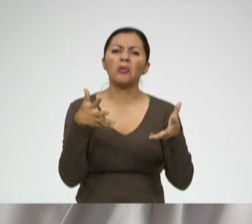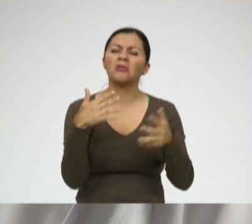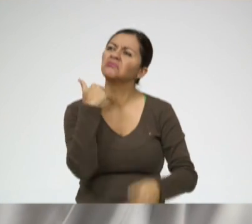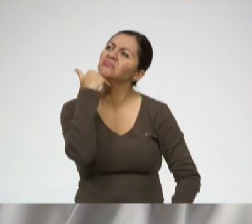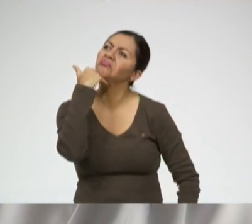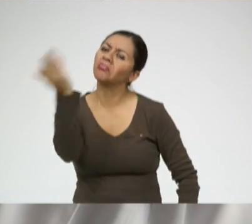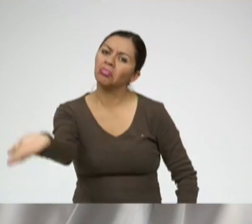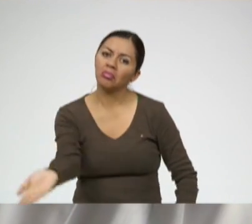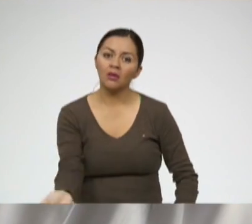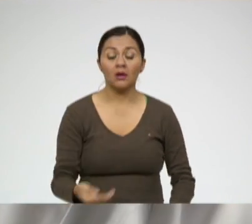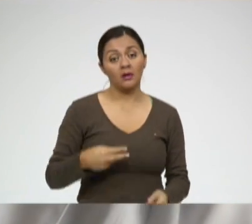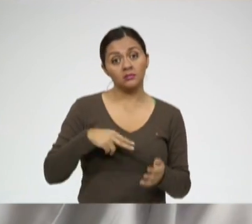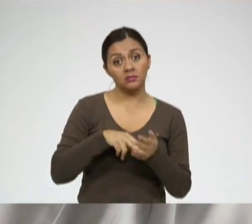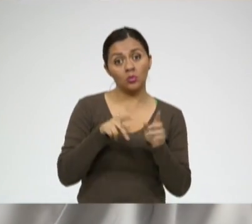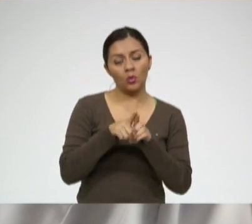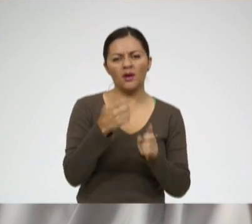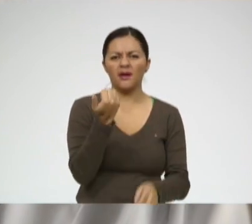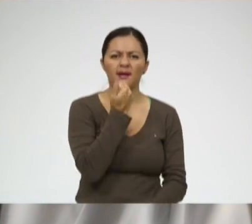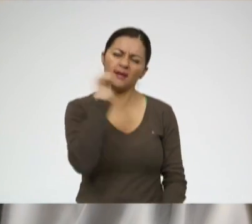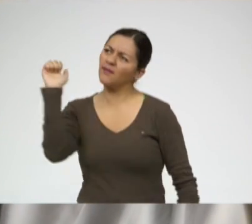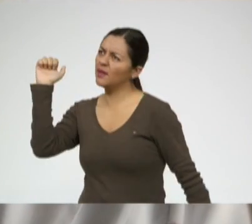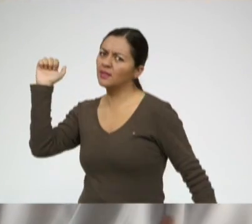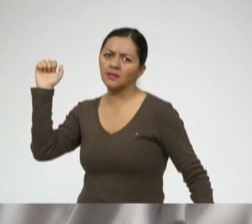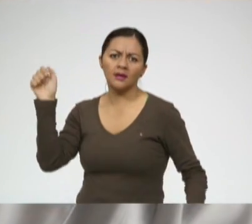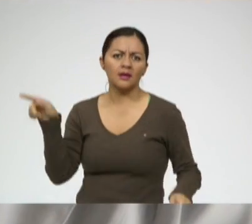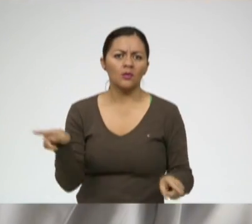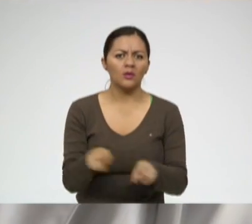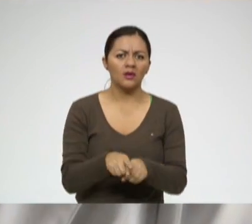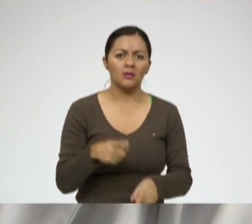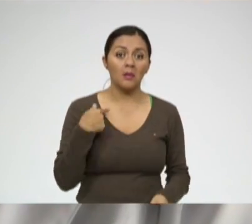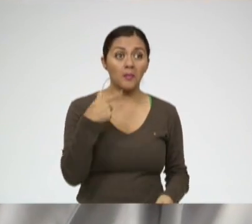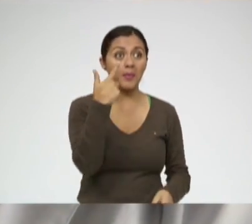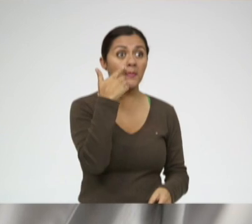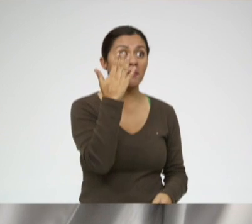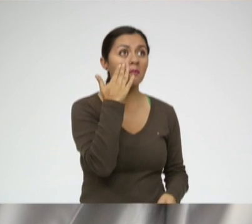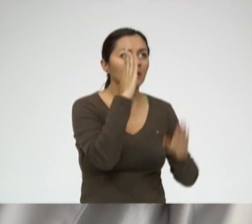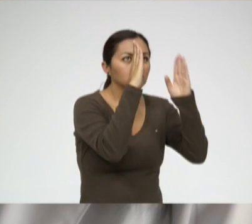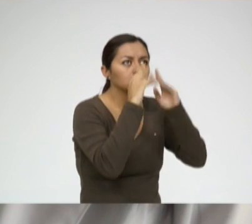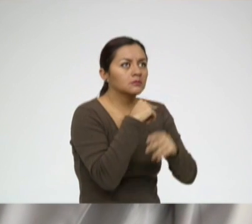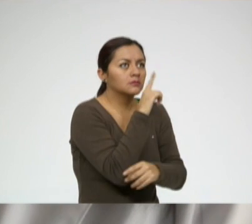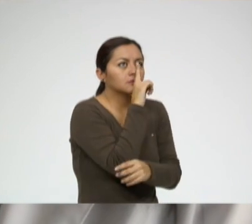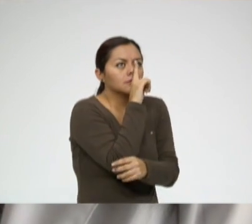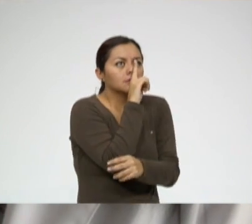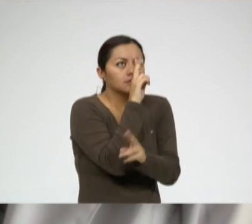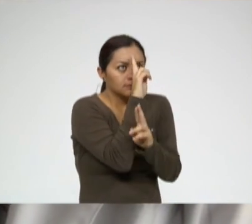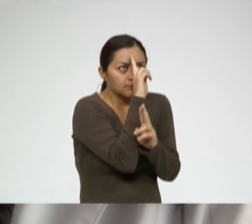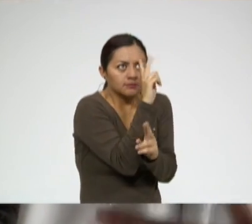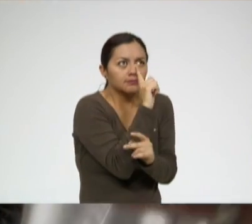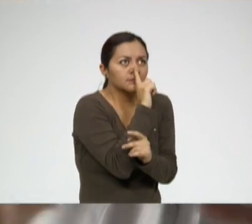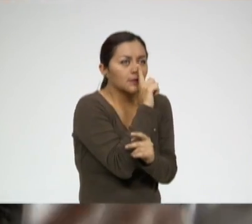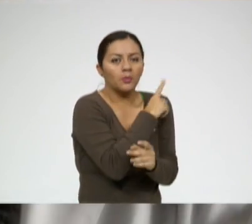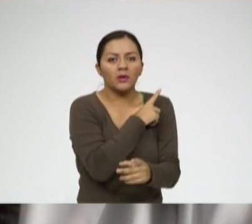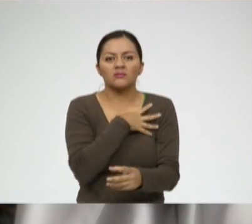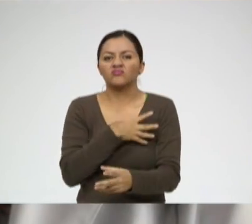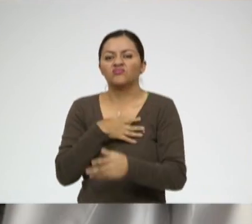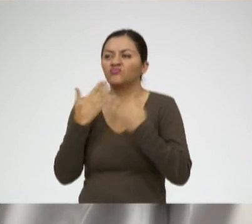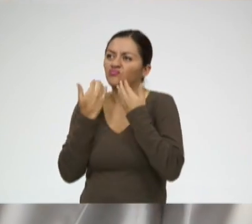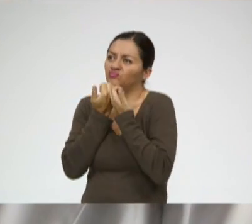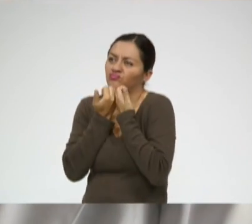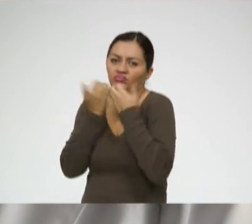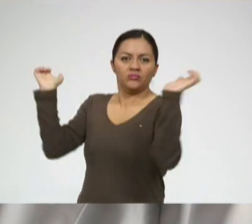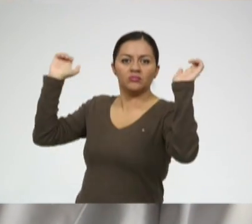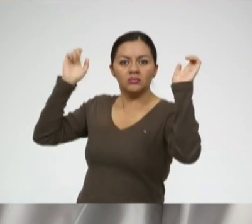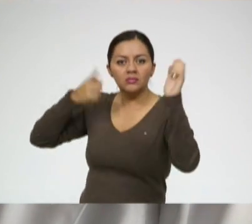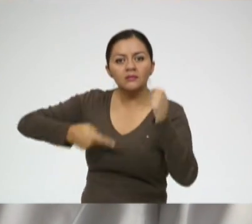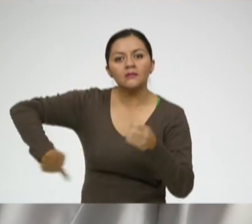El desafío y la rebeldía que no pueden quizás mostrar ante sus padres, obvio, lo van y lo plasman en